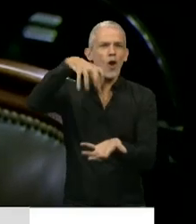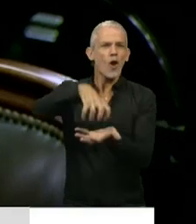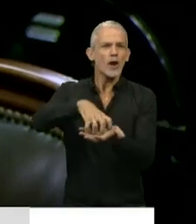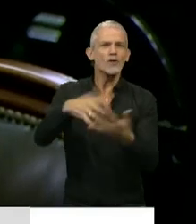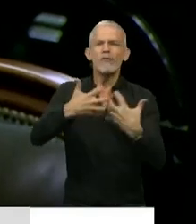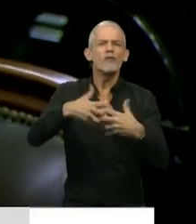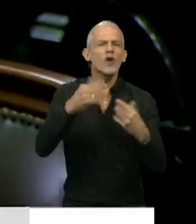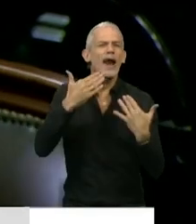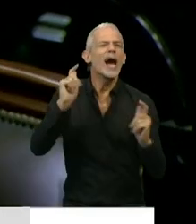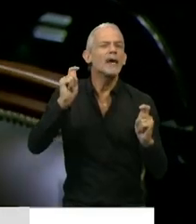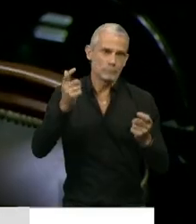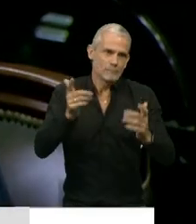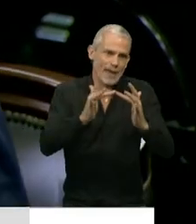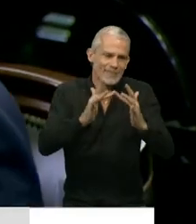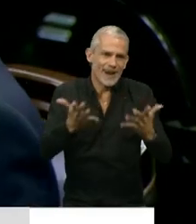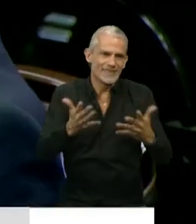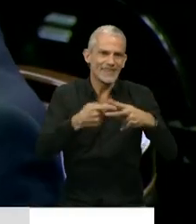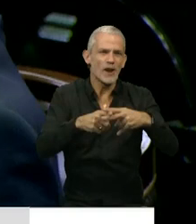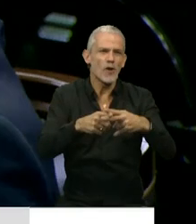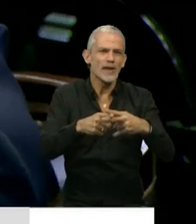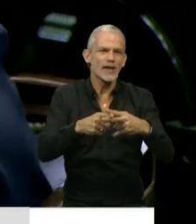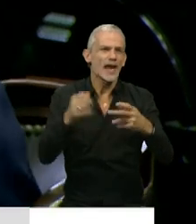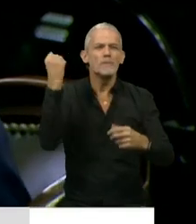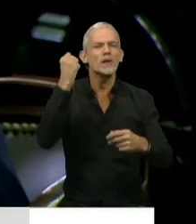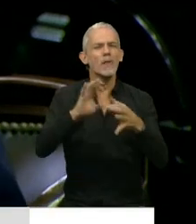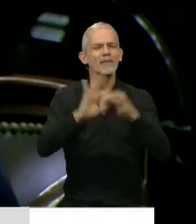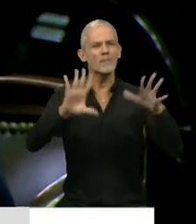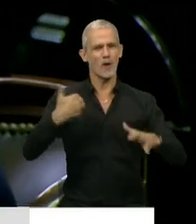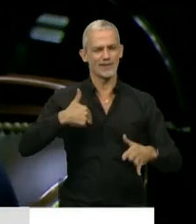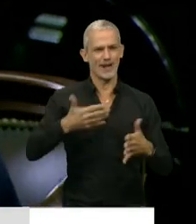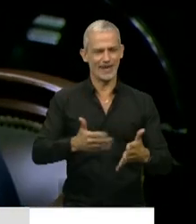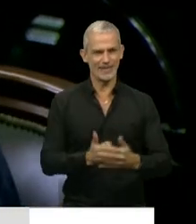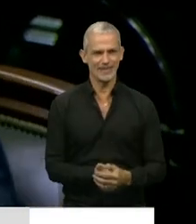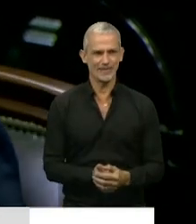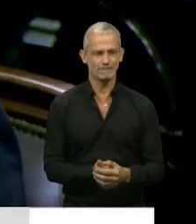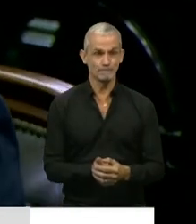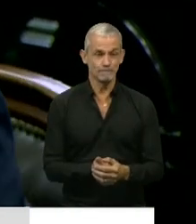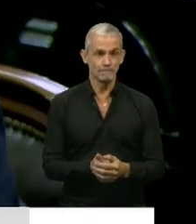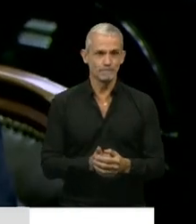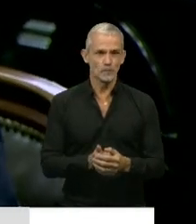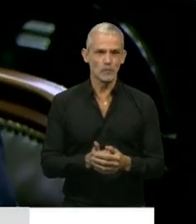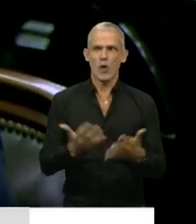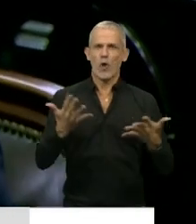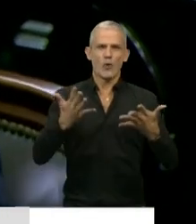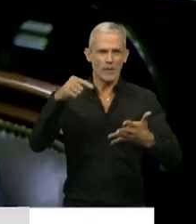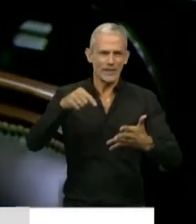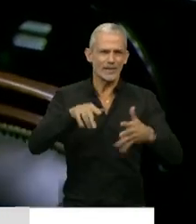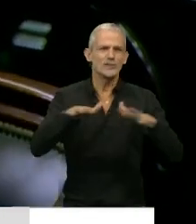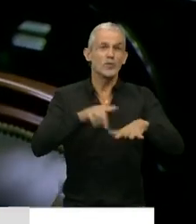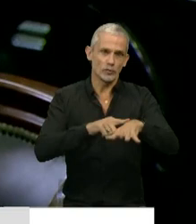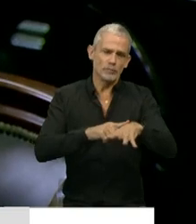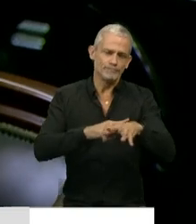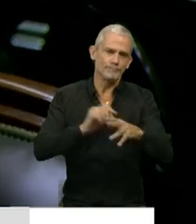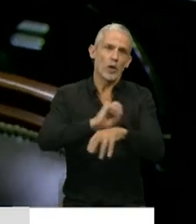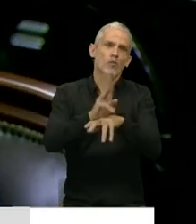central para la democracia argentina. Por supuesto que esta situación sanitaria y la